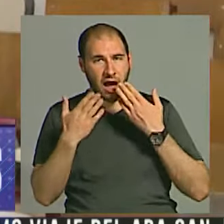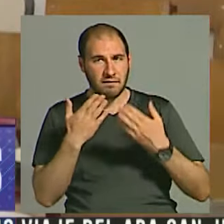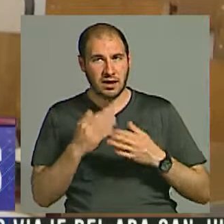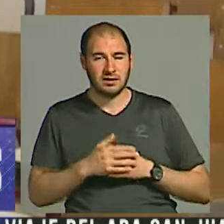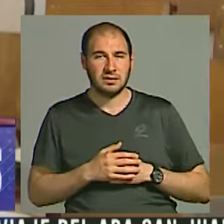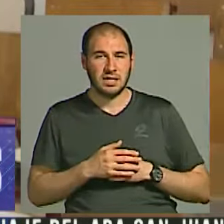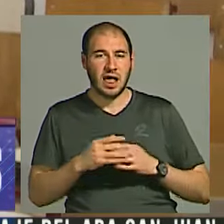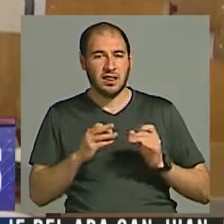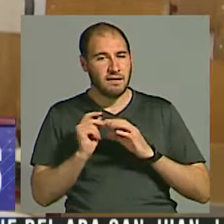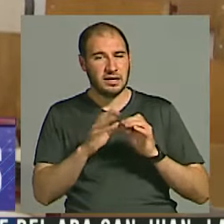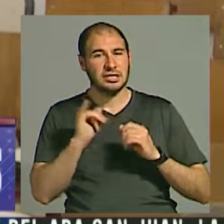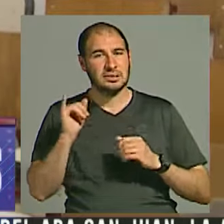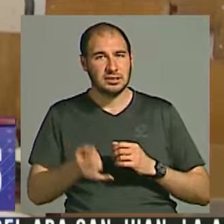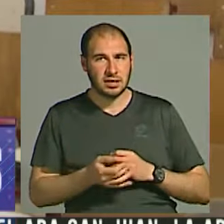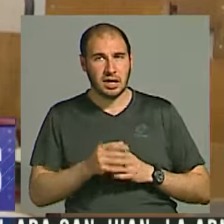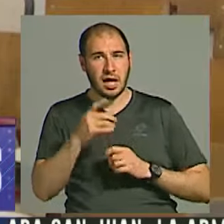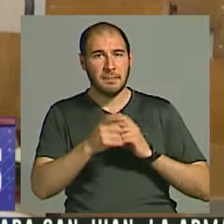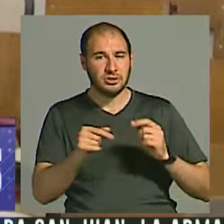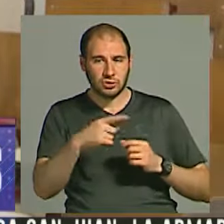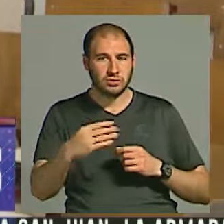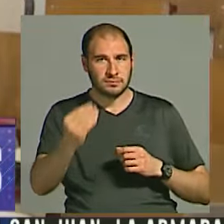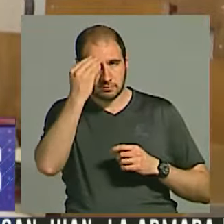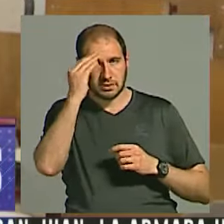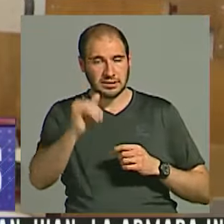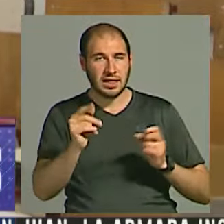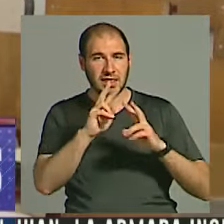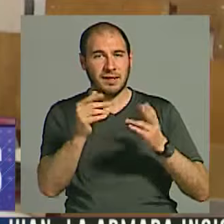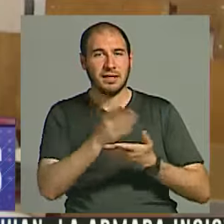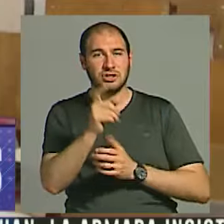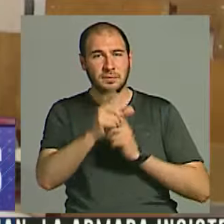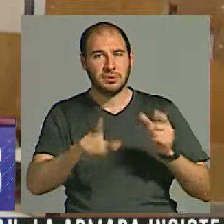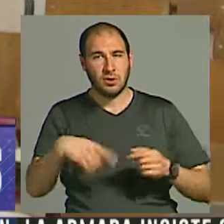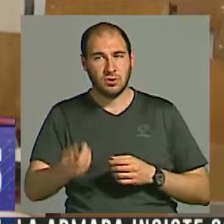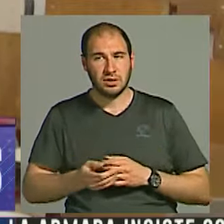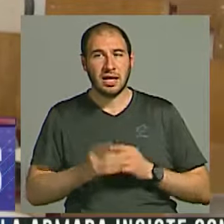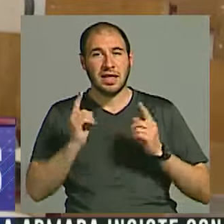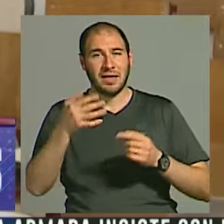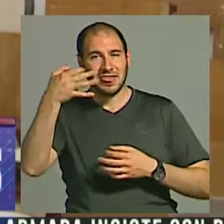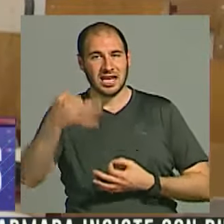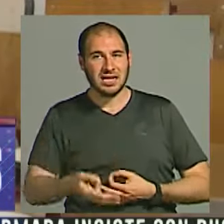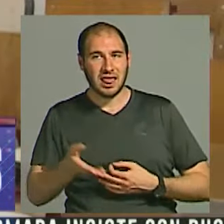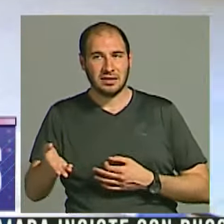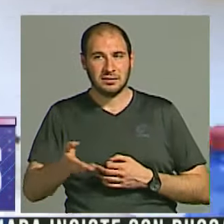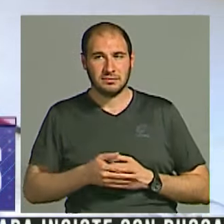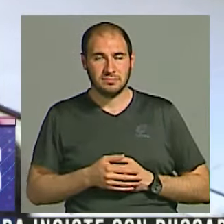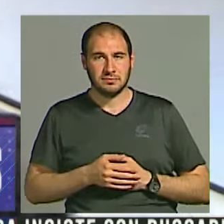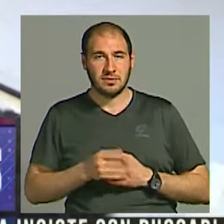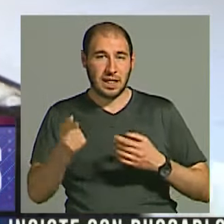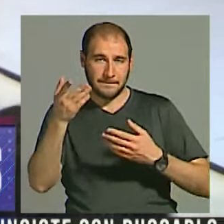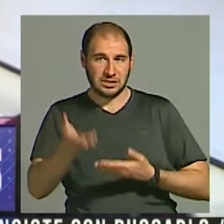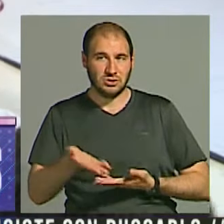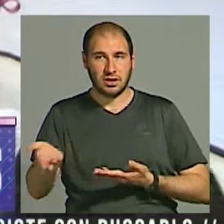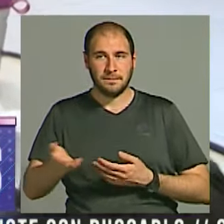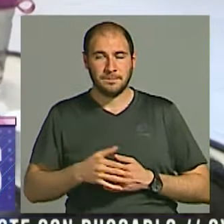dar estos debates, hace a la gente tomar conciencia sobre los derechos de las demás personas y su dignidad de calidad de